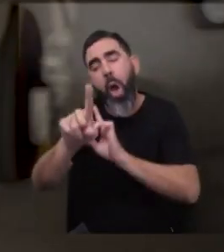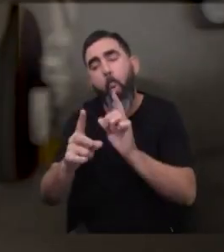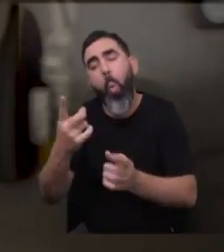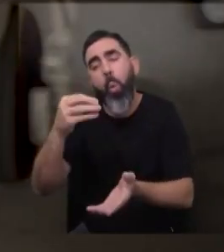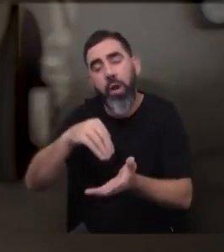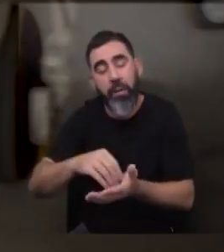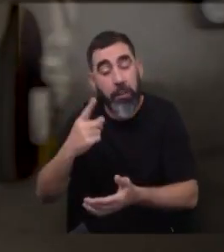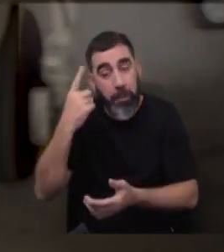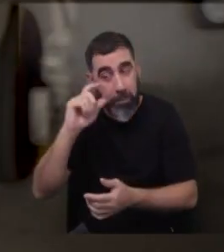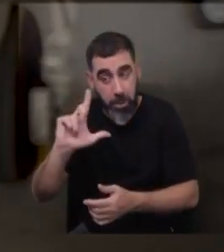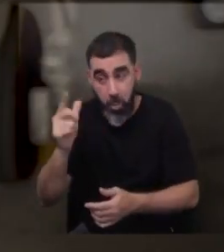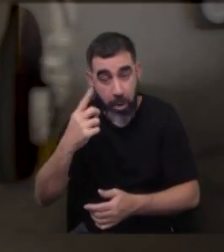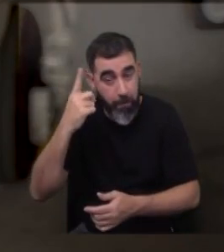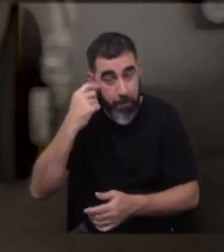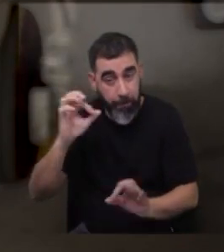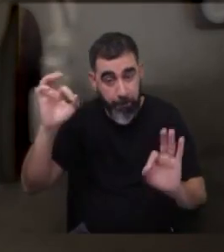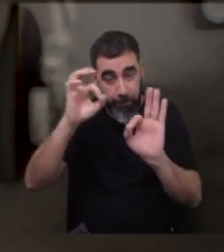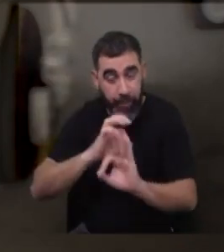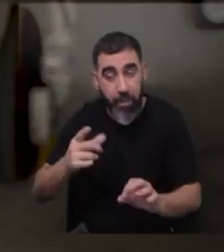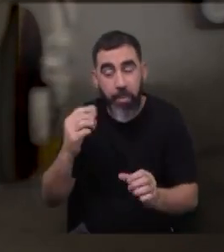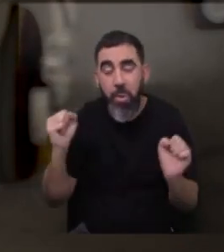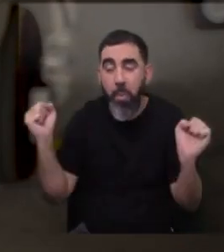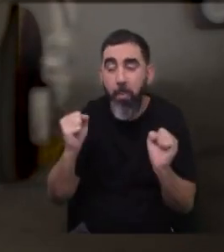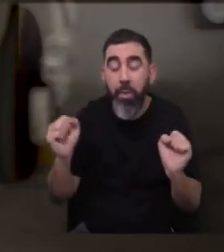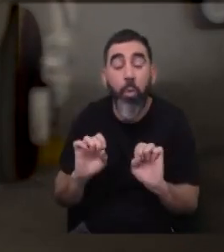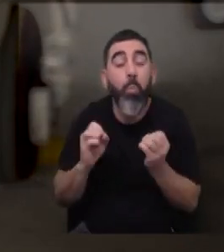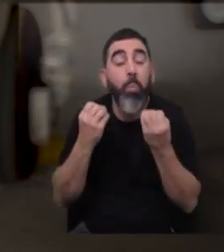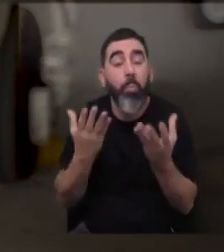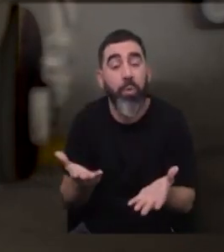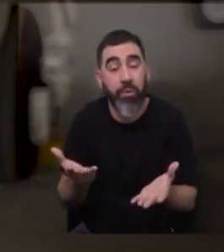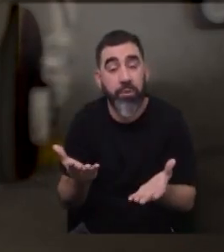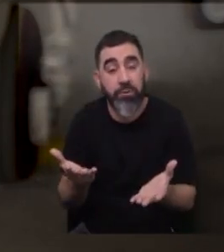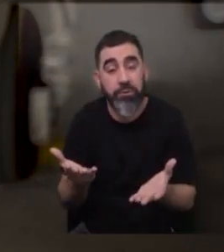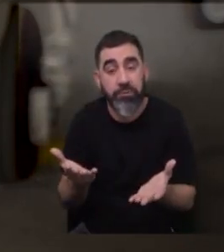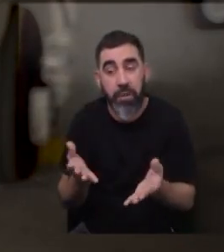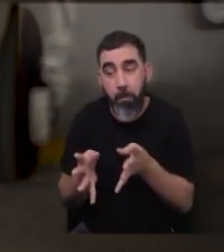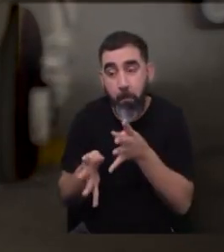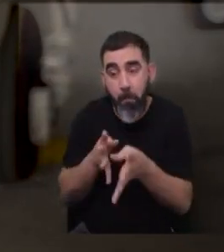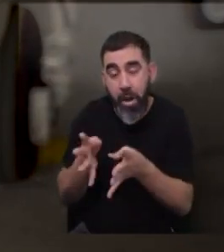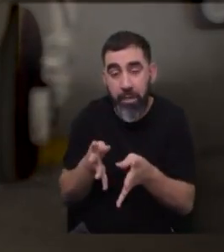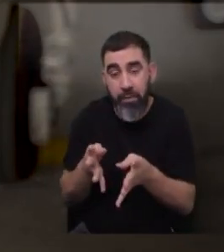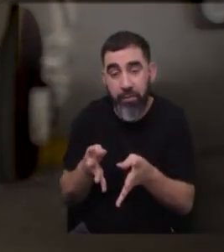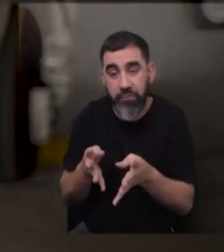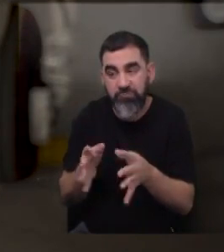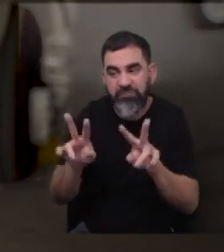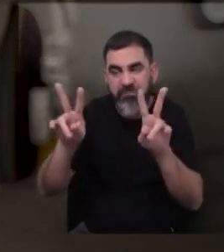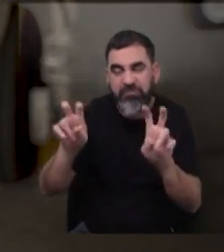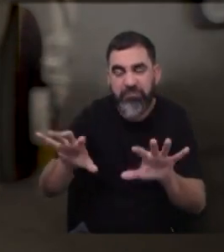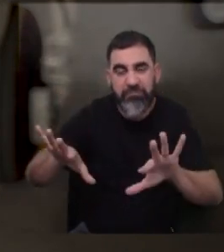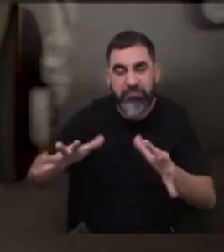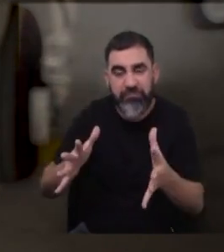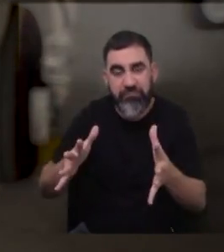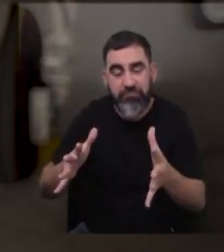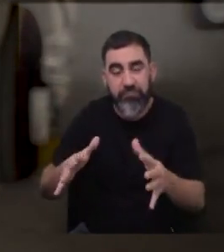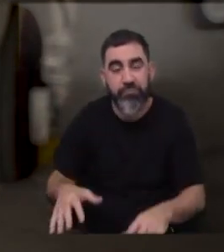ninguna experiencia real, pero le temen solamente a esa máquina por todo lo que hay atrás que implica, en